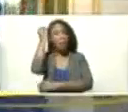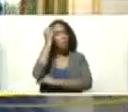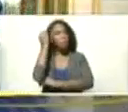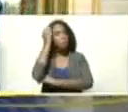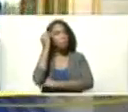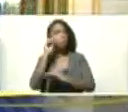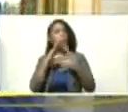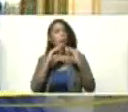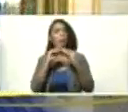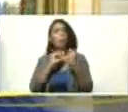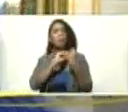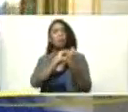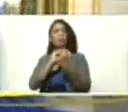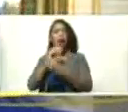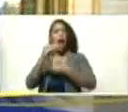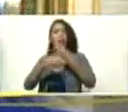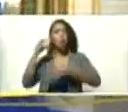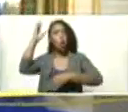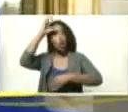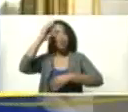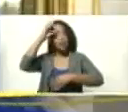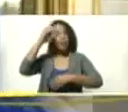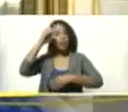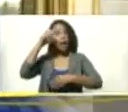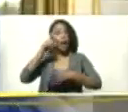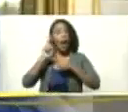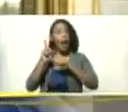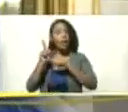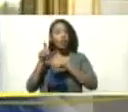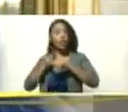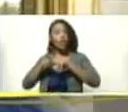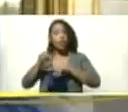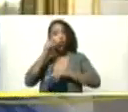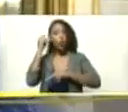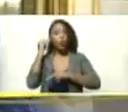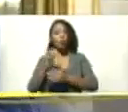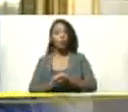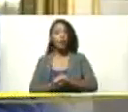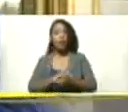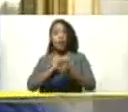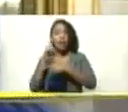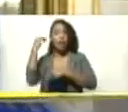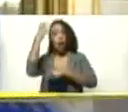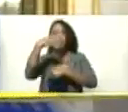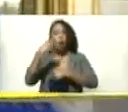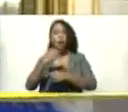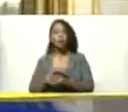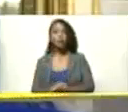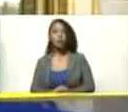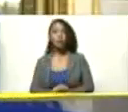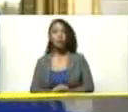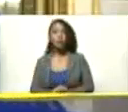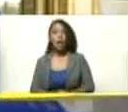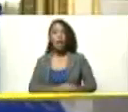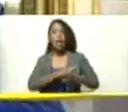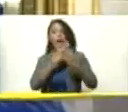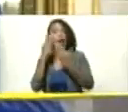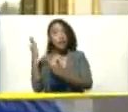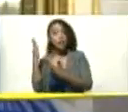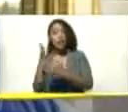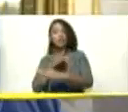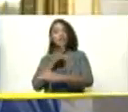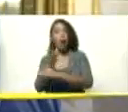película, creando conciencia crítica en esos niños y niñas y en esa juventud. Y así íbamos a un